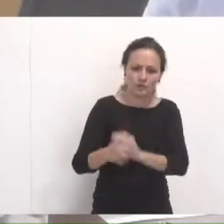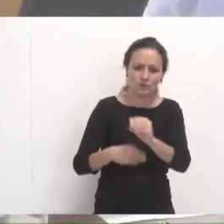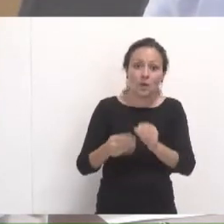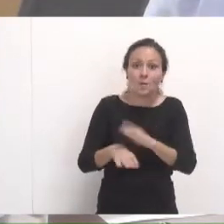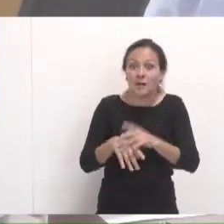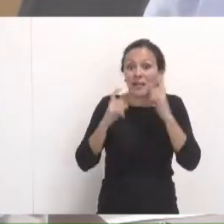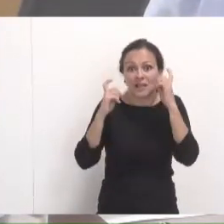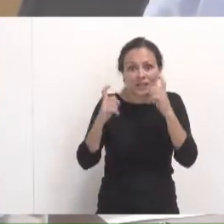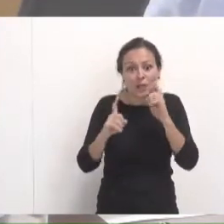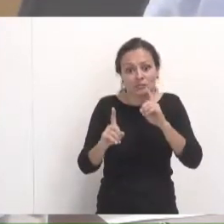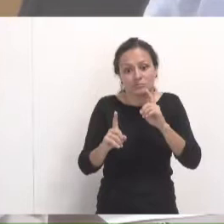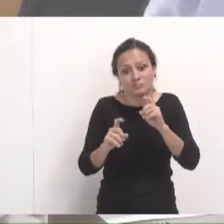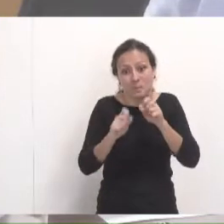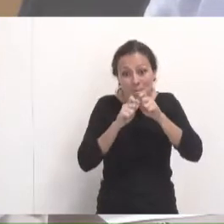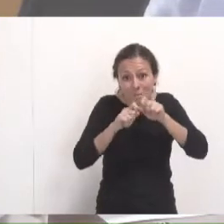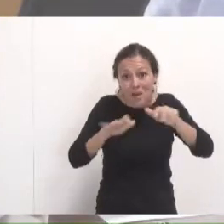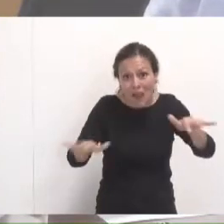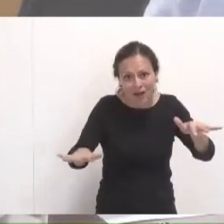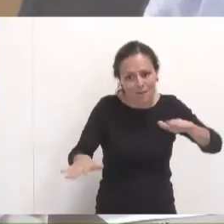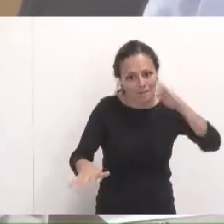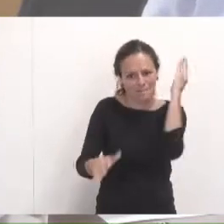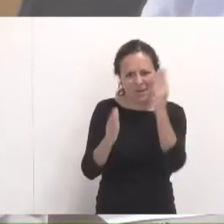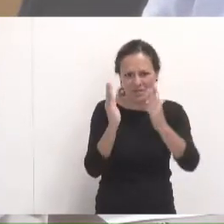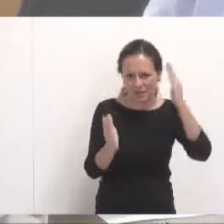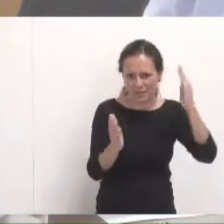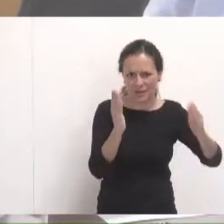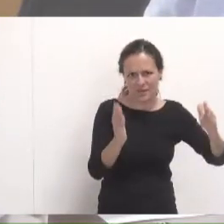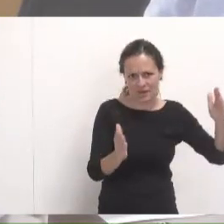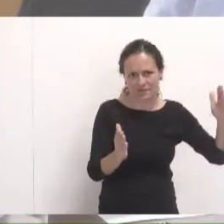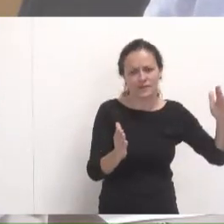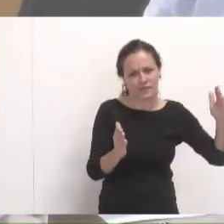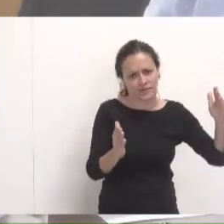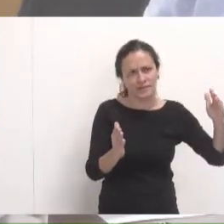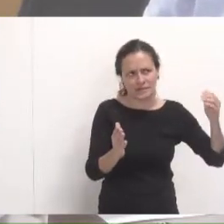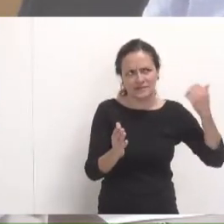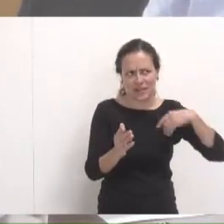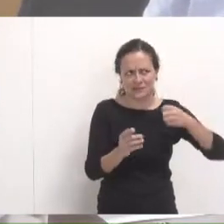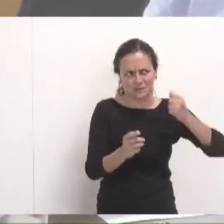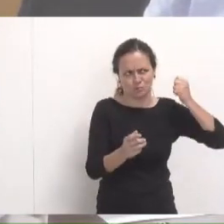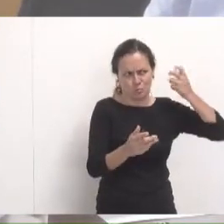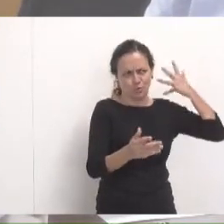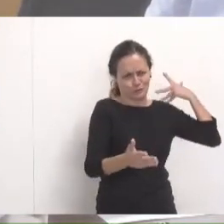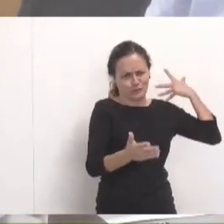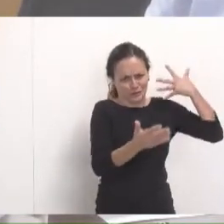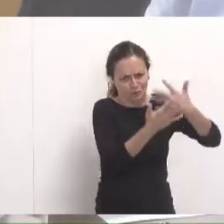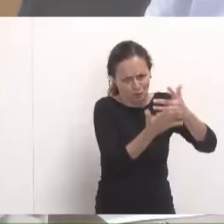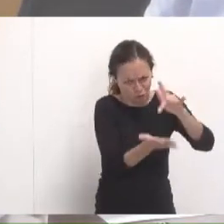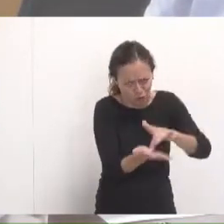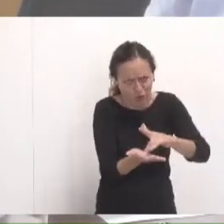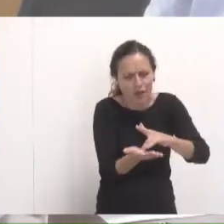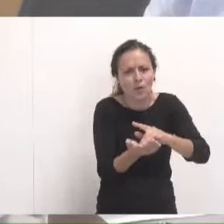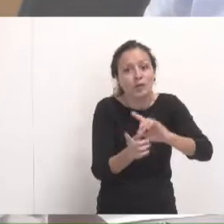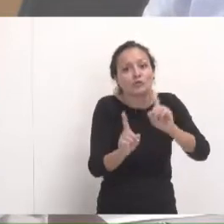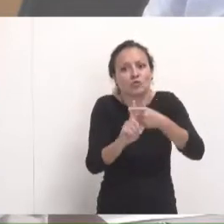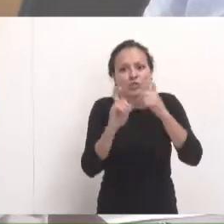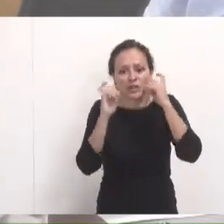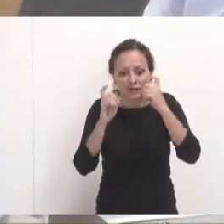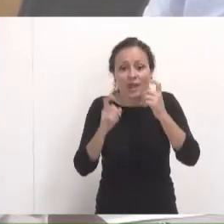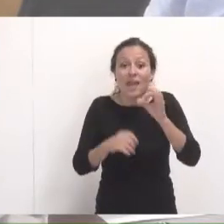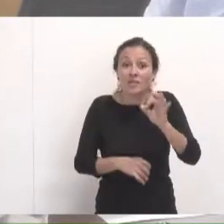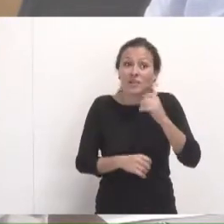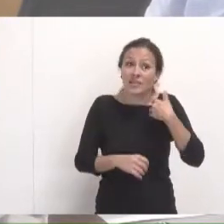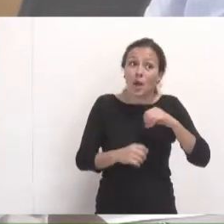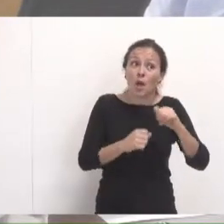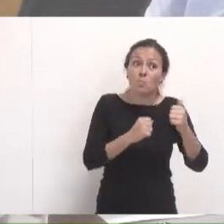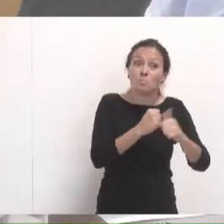solución a esta plaga que evidentemente afecta también hace mucho tiempo, y aunque hayamos encontrado una solución post cosecha,